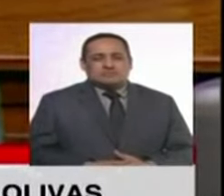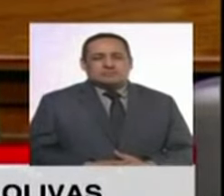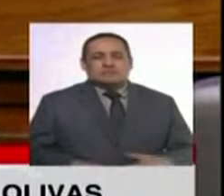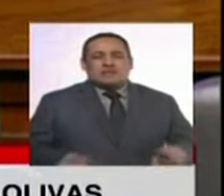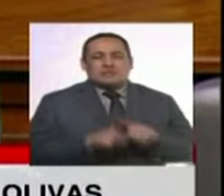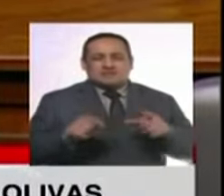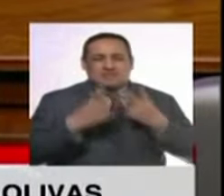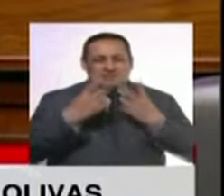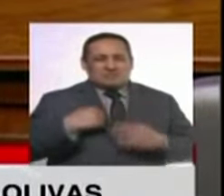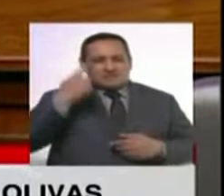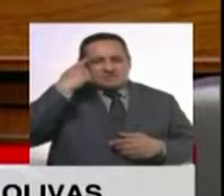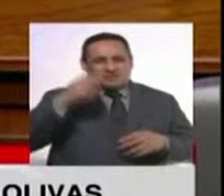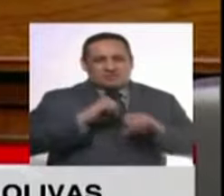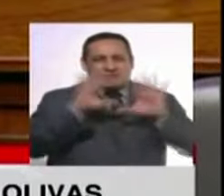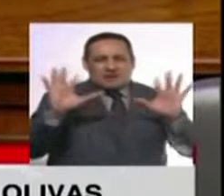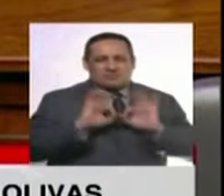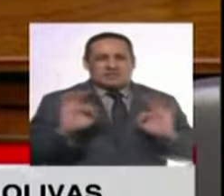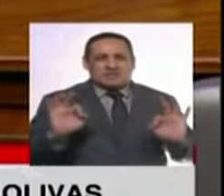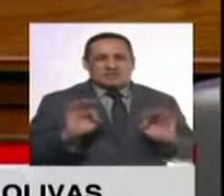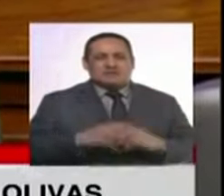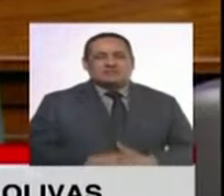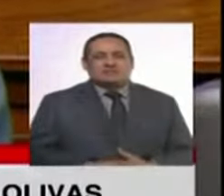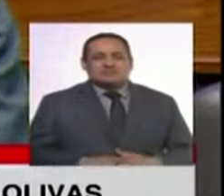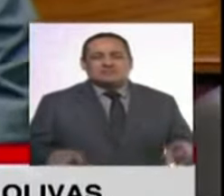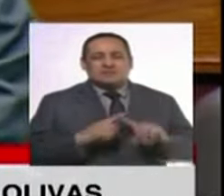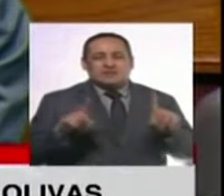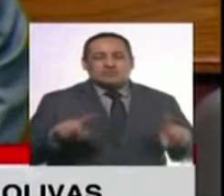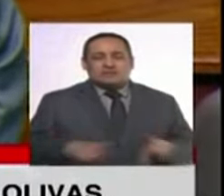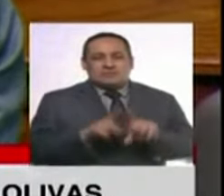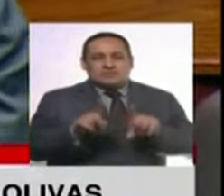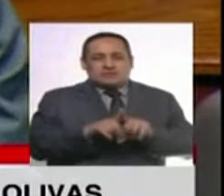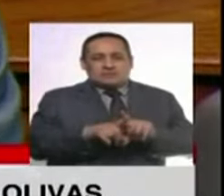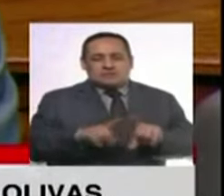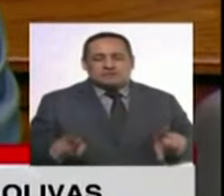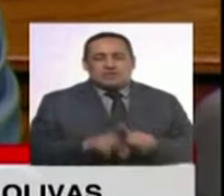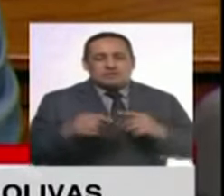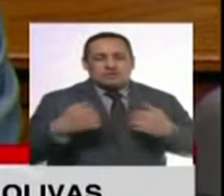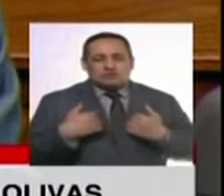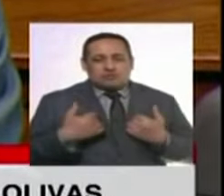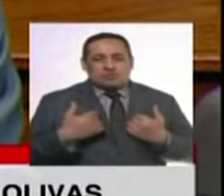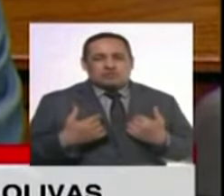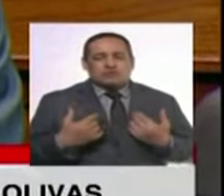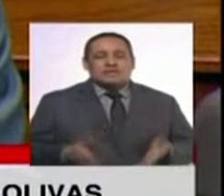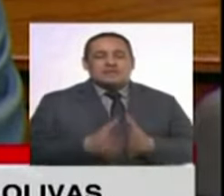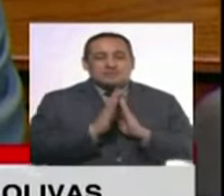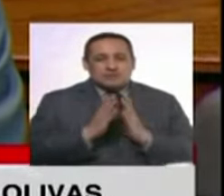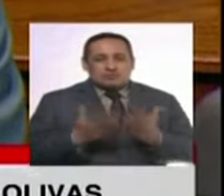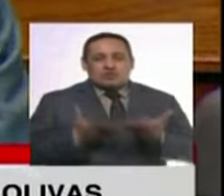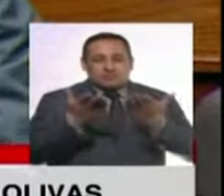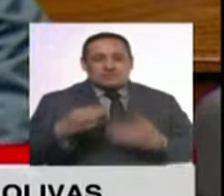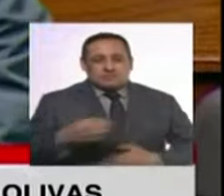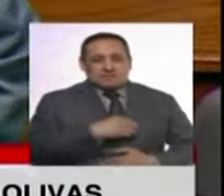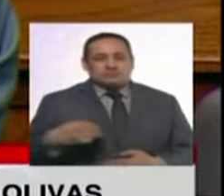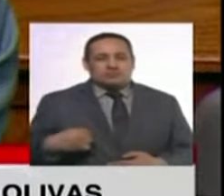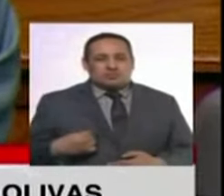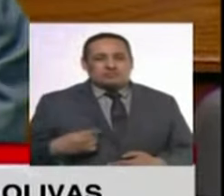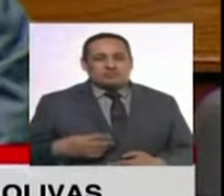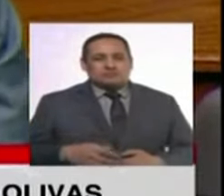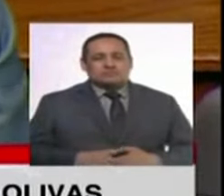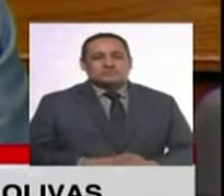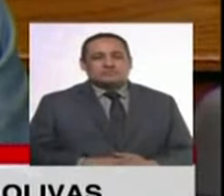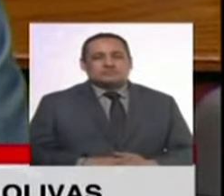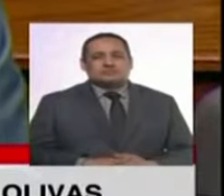lo qué tal incoherencia sin embargo yo le pido señor ministro